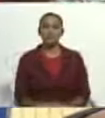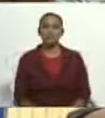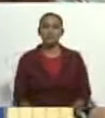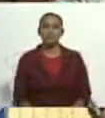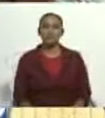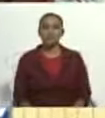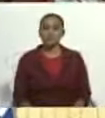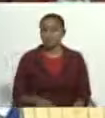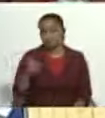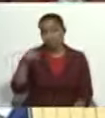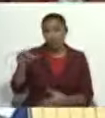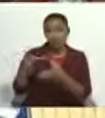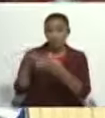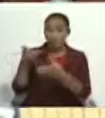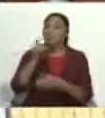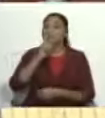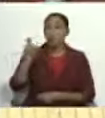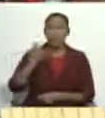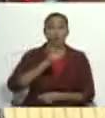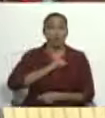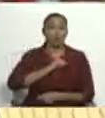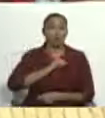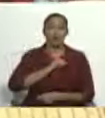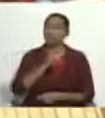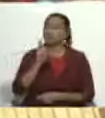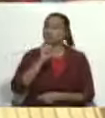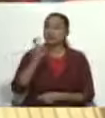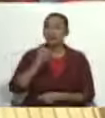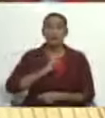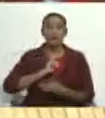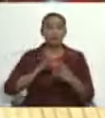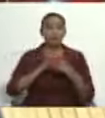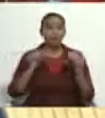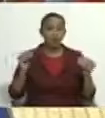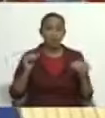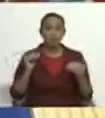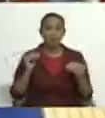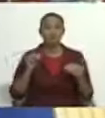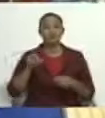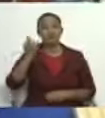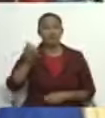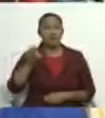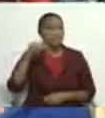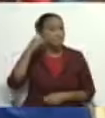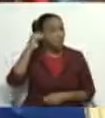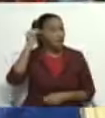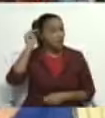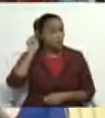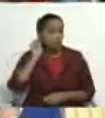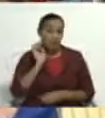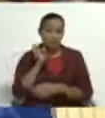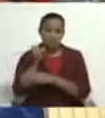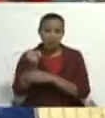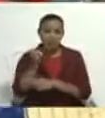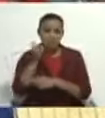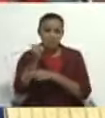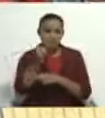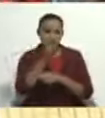Ellos nos odian. Ellos nos odian, por donde pasa la Sayona va dejando odio,